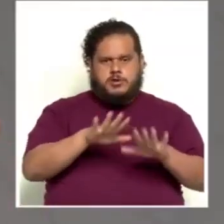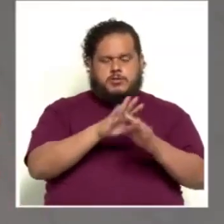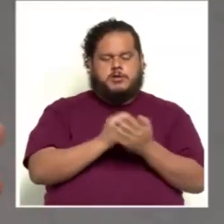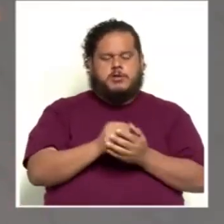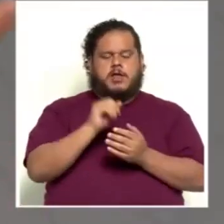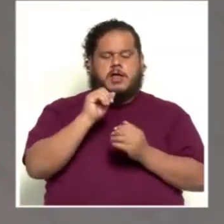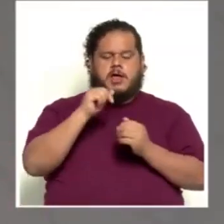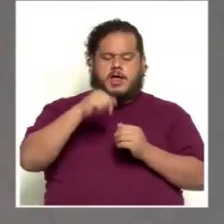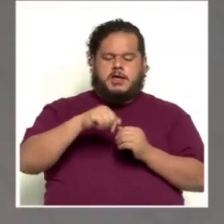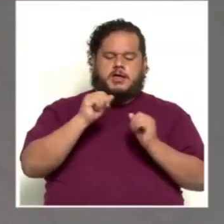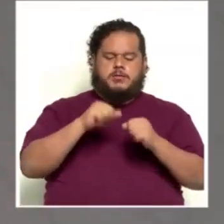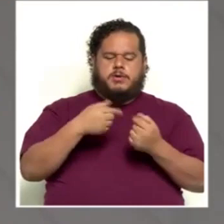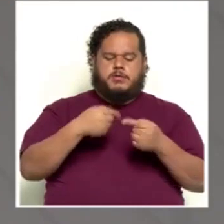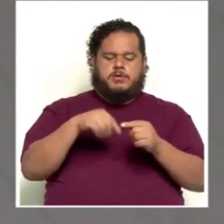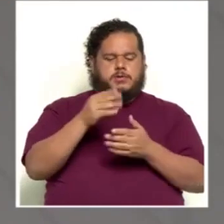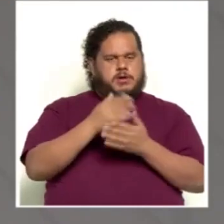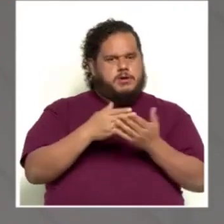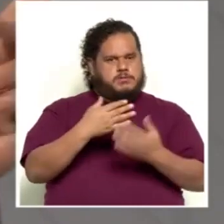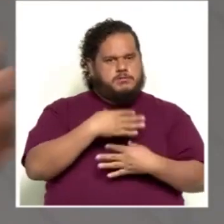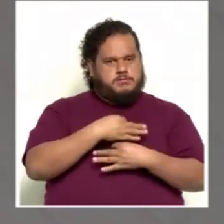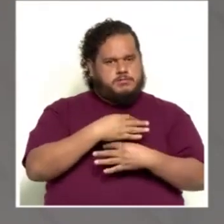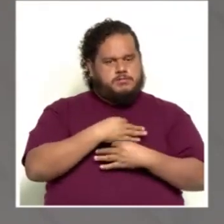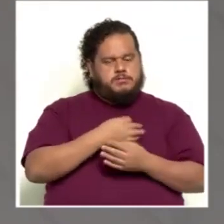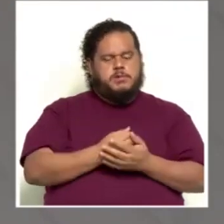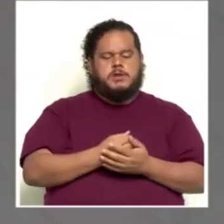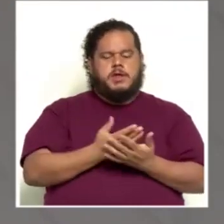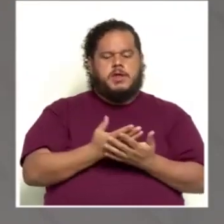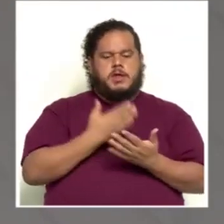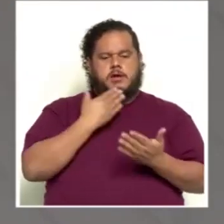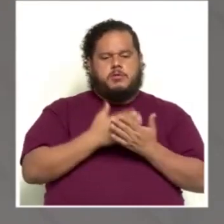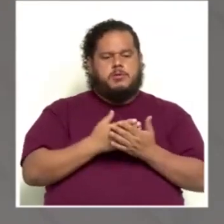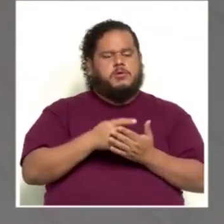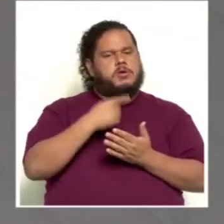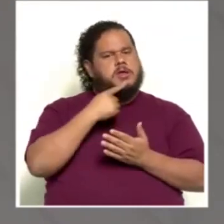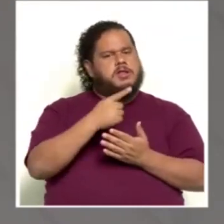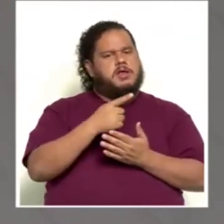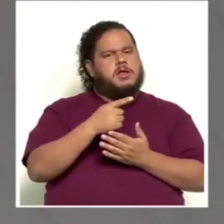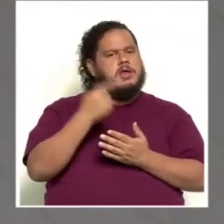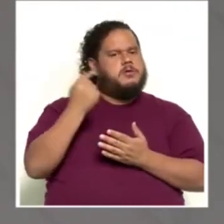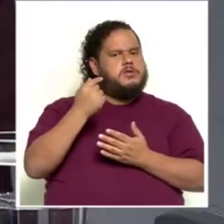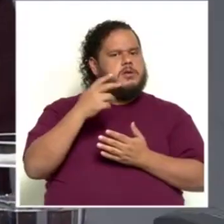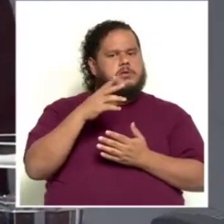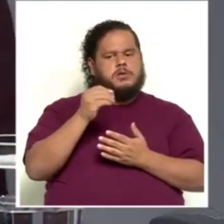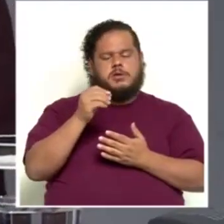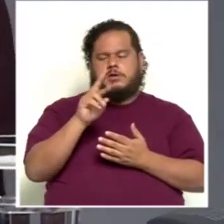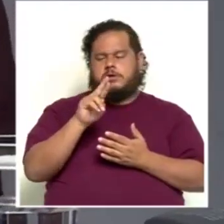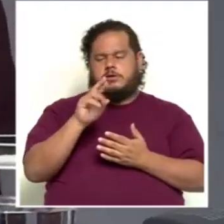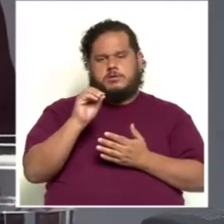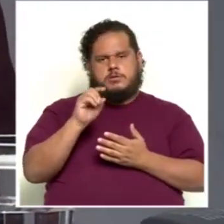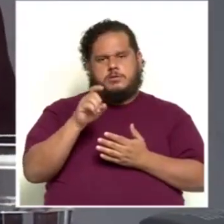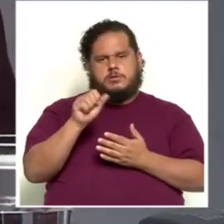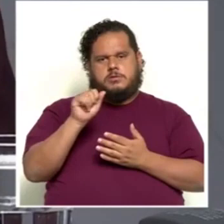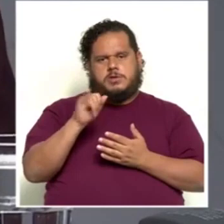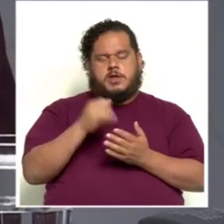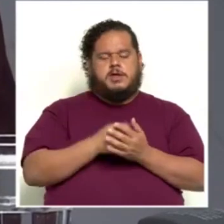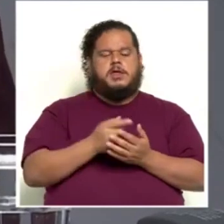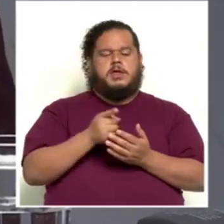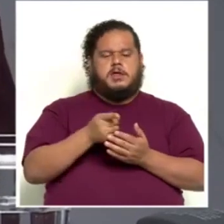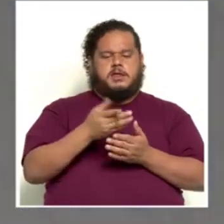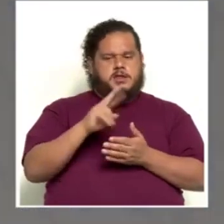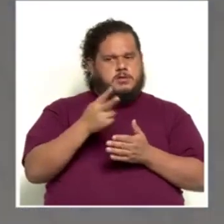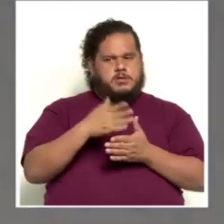puede darse un fenómeno muy interesante, y es que, a propósito de lo que decían Gustavo y Roxay, ya esta segunda parte tiene otra